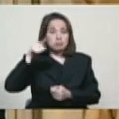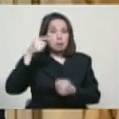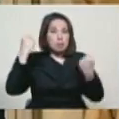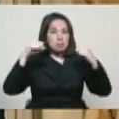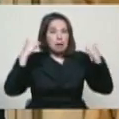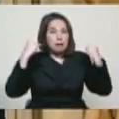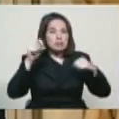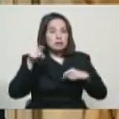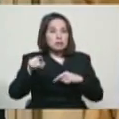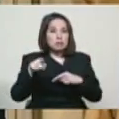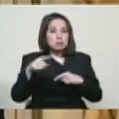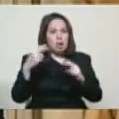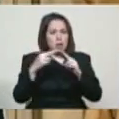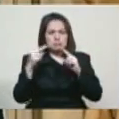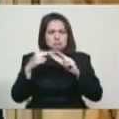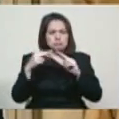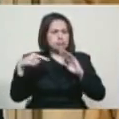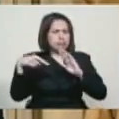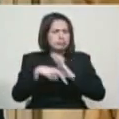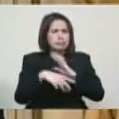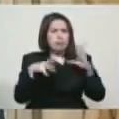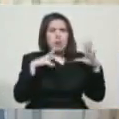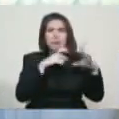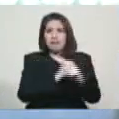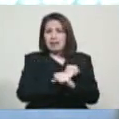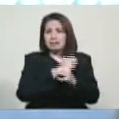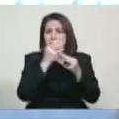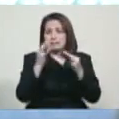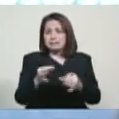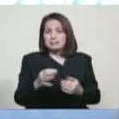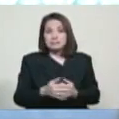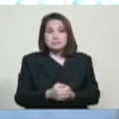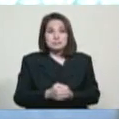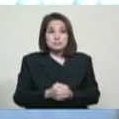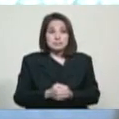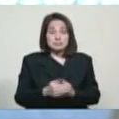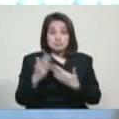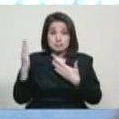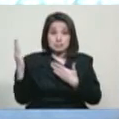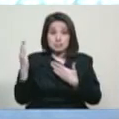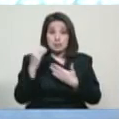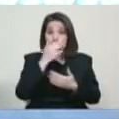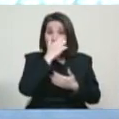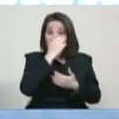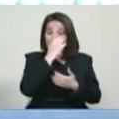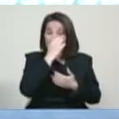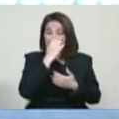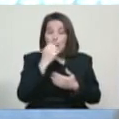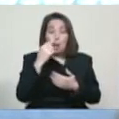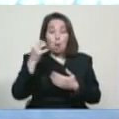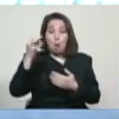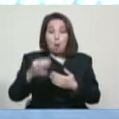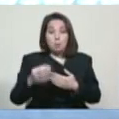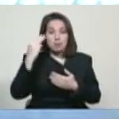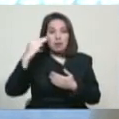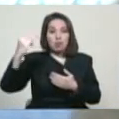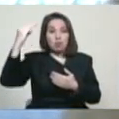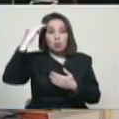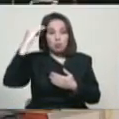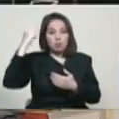Bueno, Ernesto yo lo conozco y le tengo confianza plena. Ernesto es un hombre muy maduro.